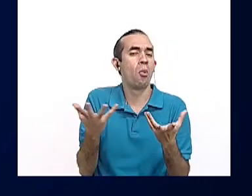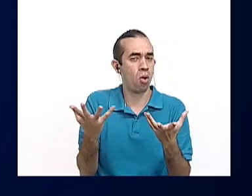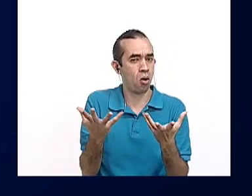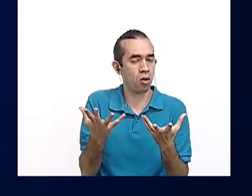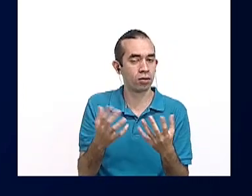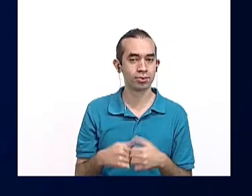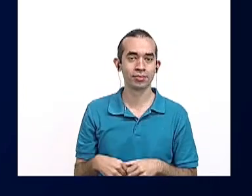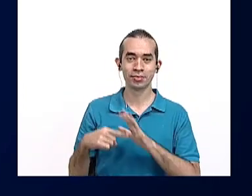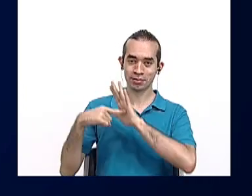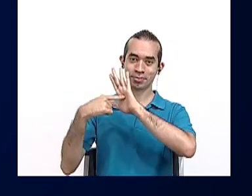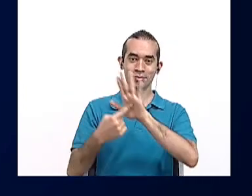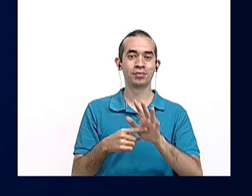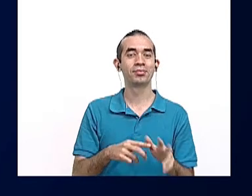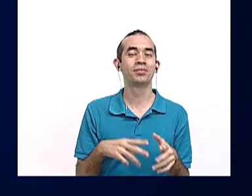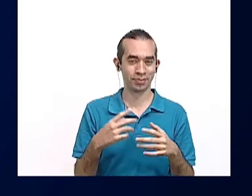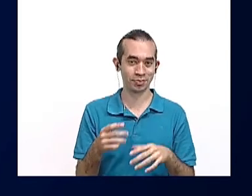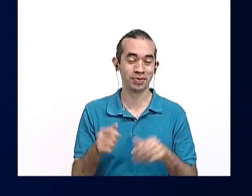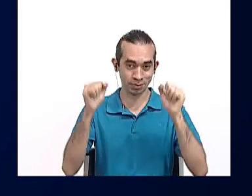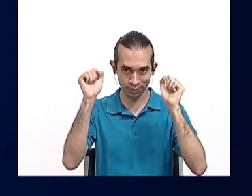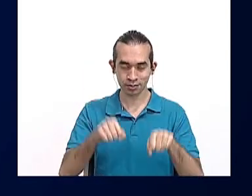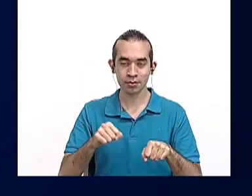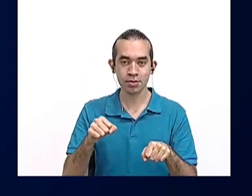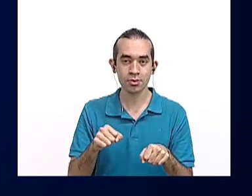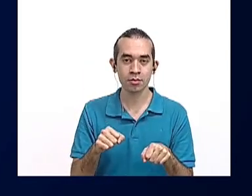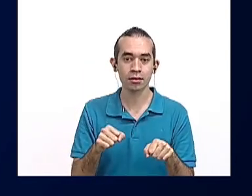Les traje la demostración para que puedan